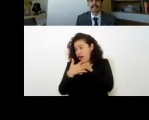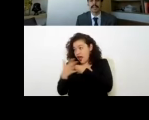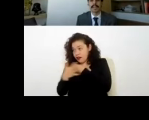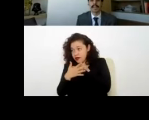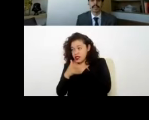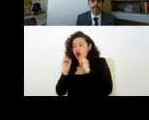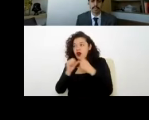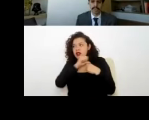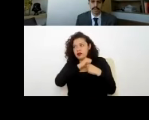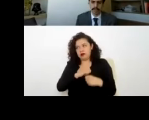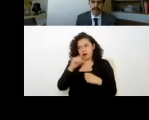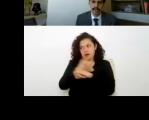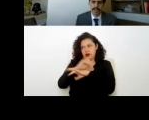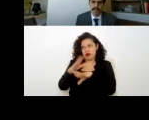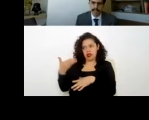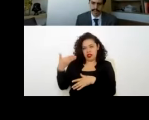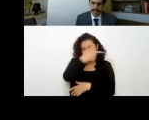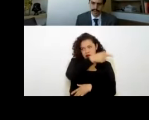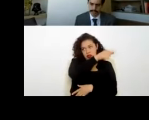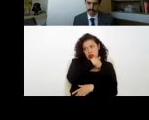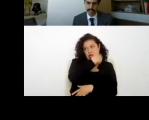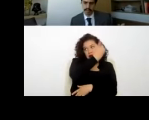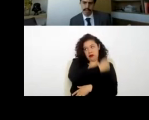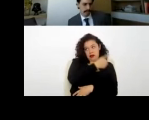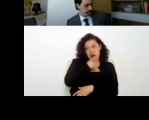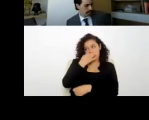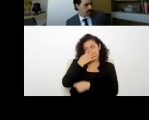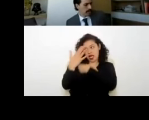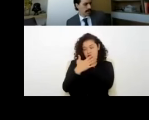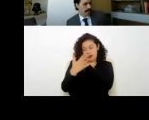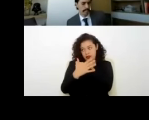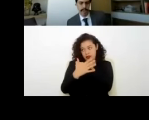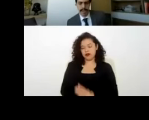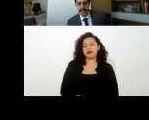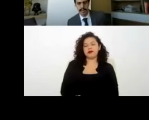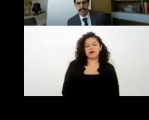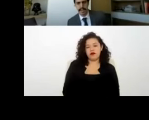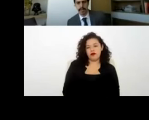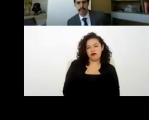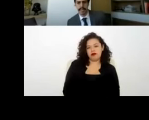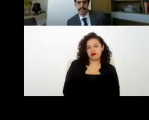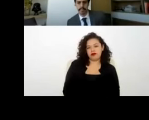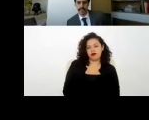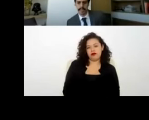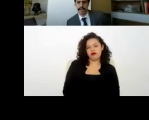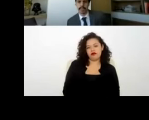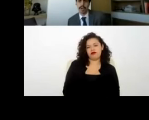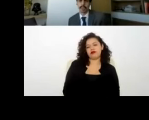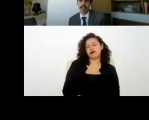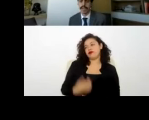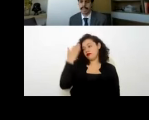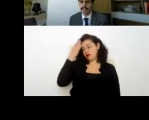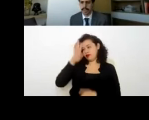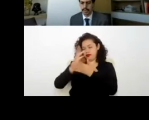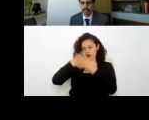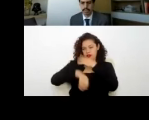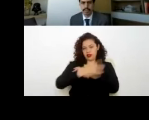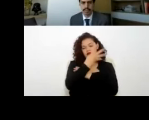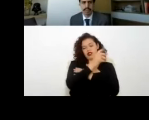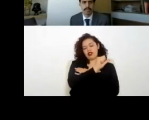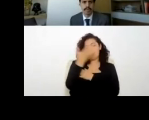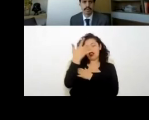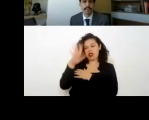les está requiriendo información respecto de ellos, la pena aumenta y puede ser de 4 a 10 años.